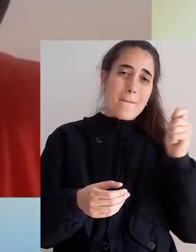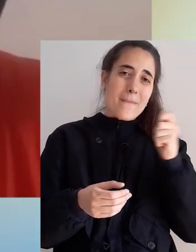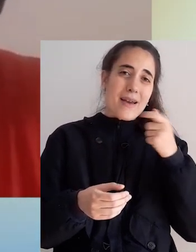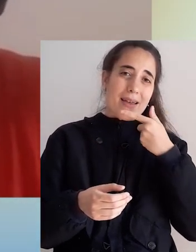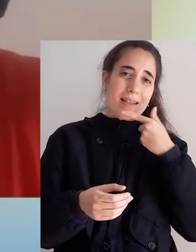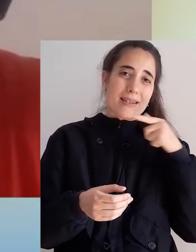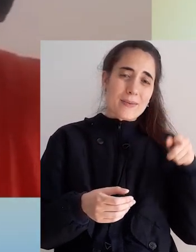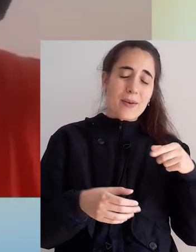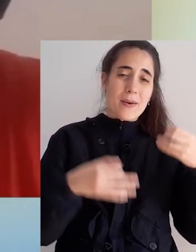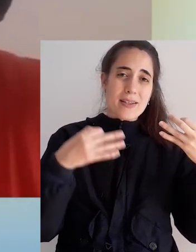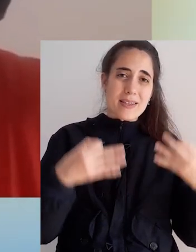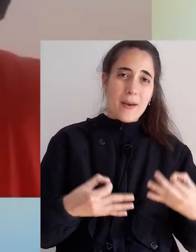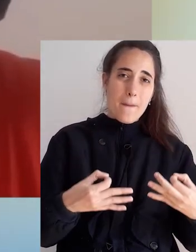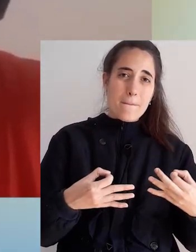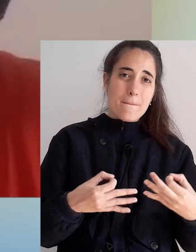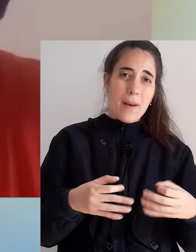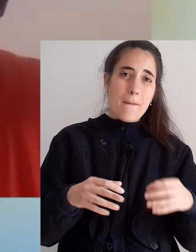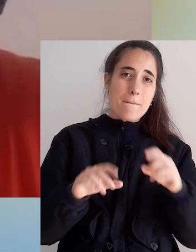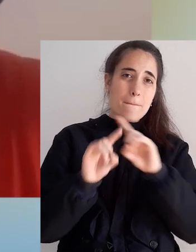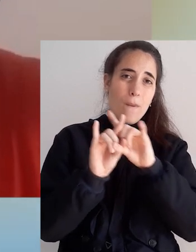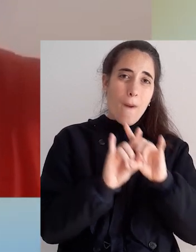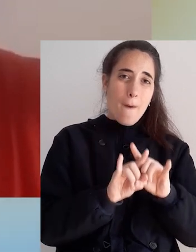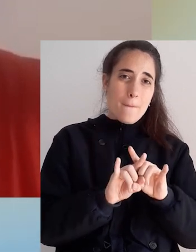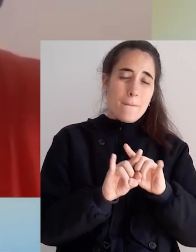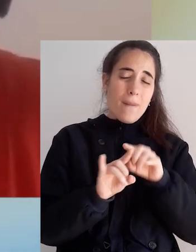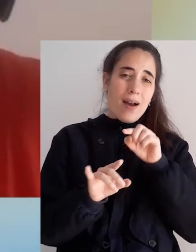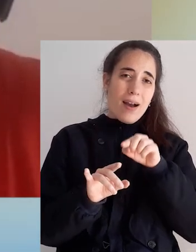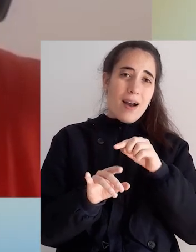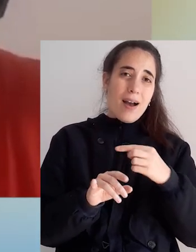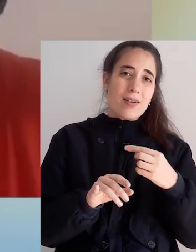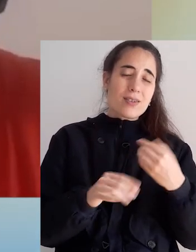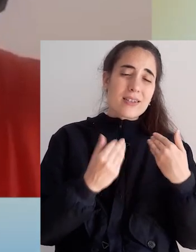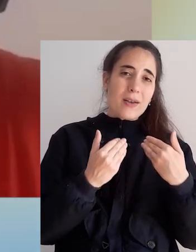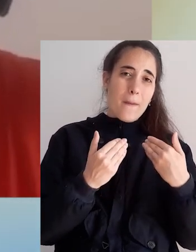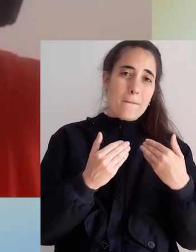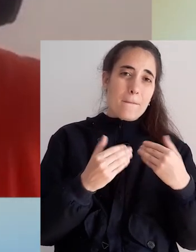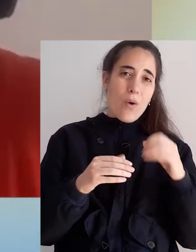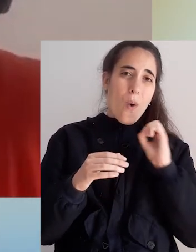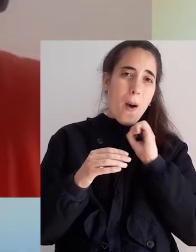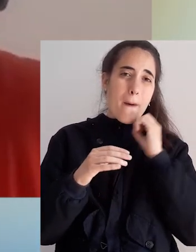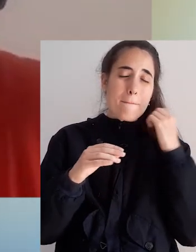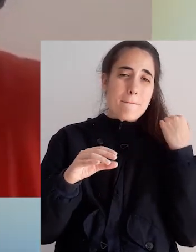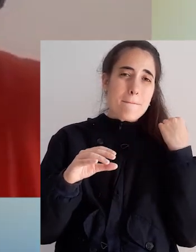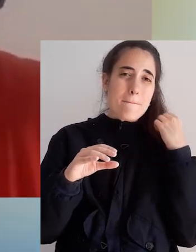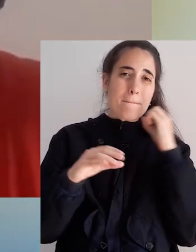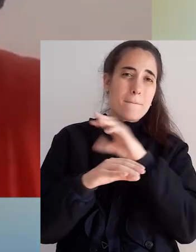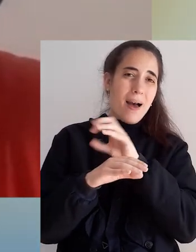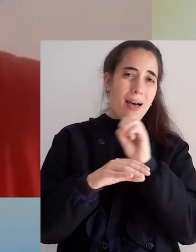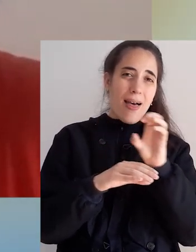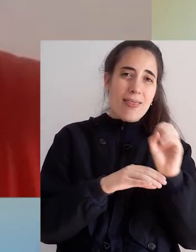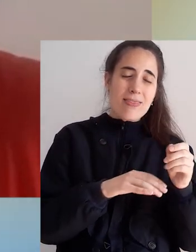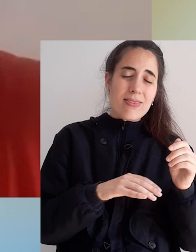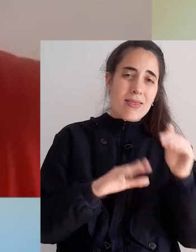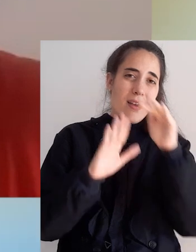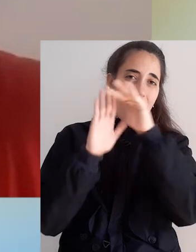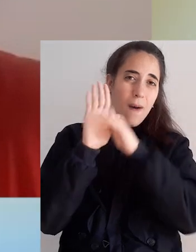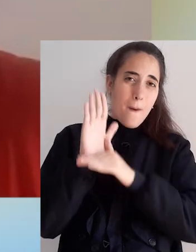ojalá que el año 2025 sea productivo en la Cámara de Diputados.